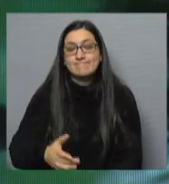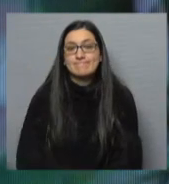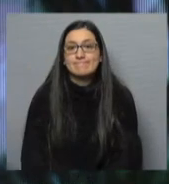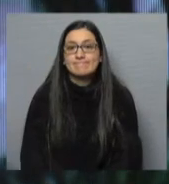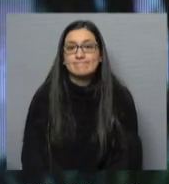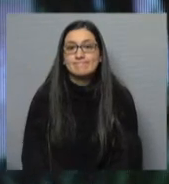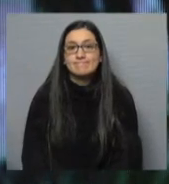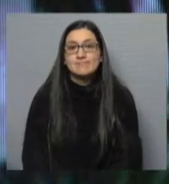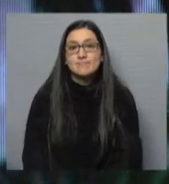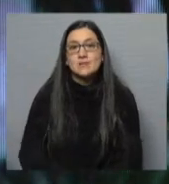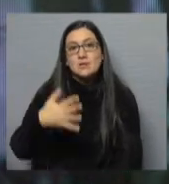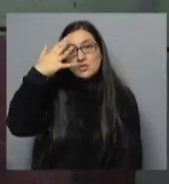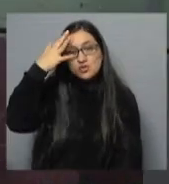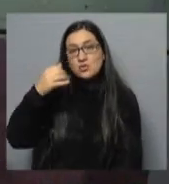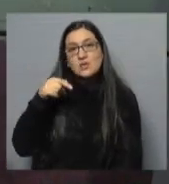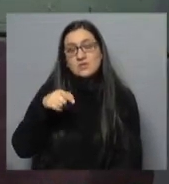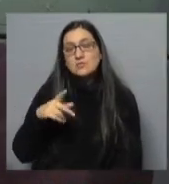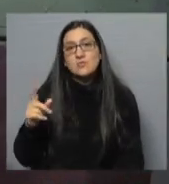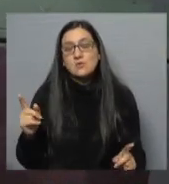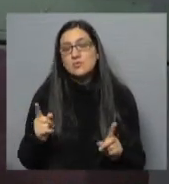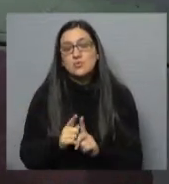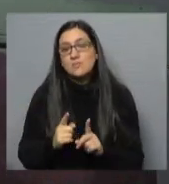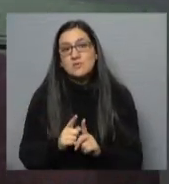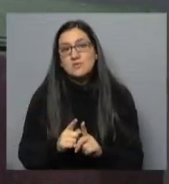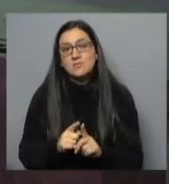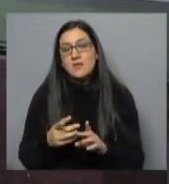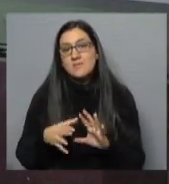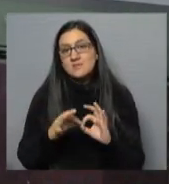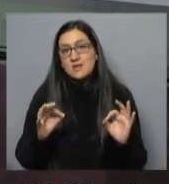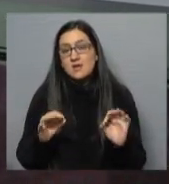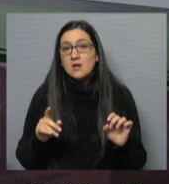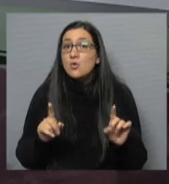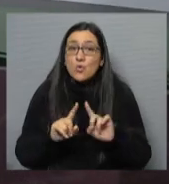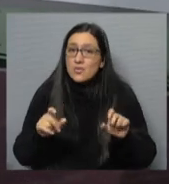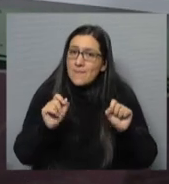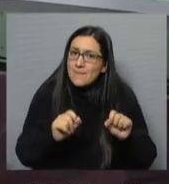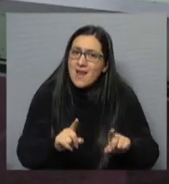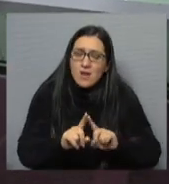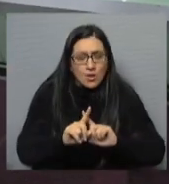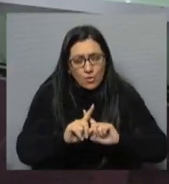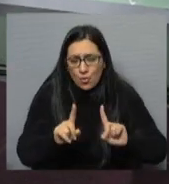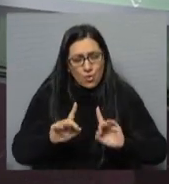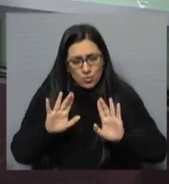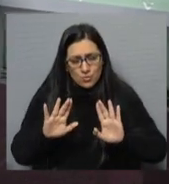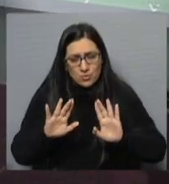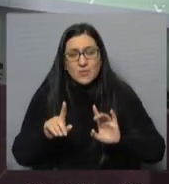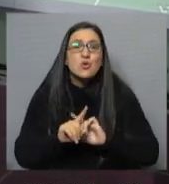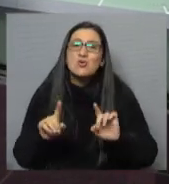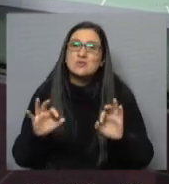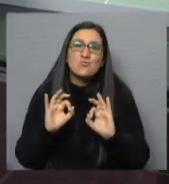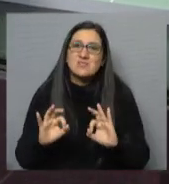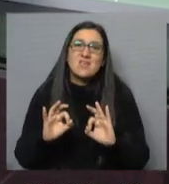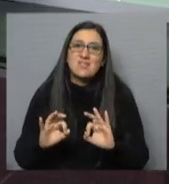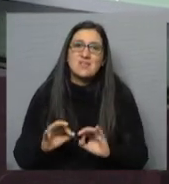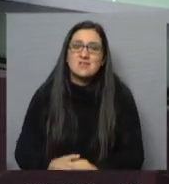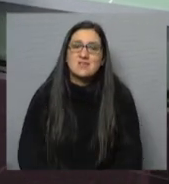Yo creo que ahí se sintetiza el mensaje. No es que esté mal, no alcanza, estamos lejos.